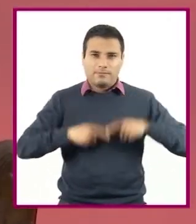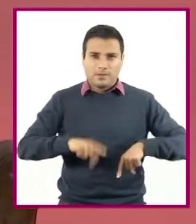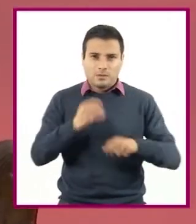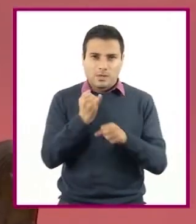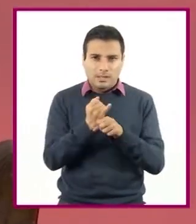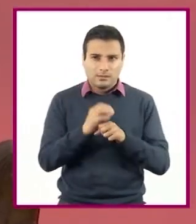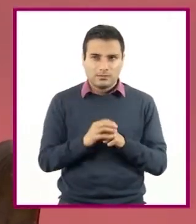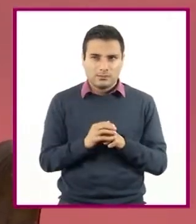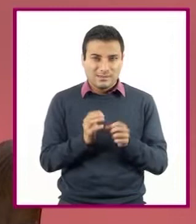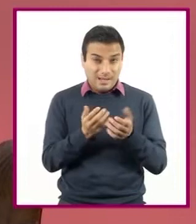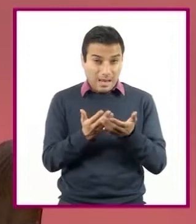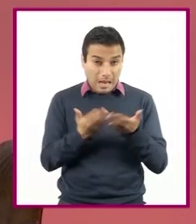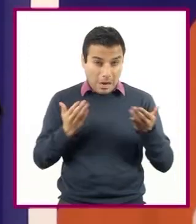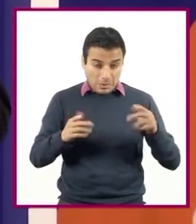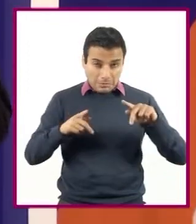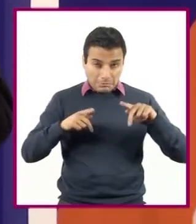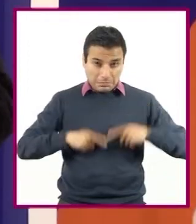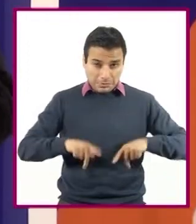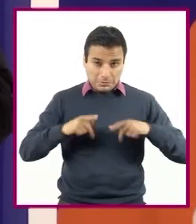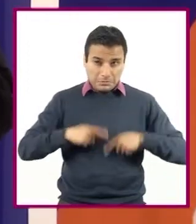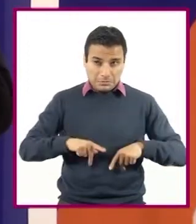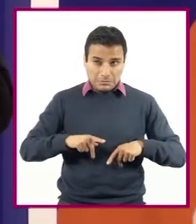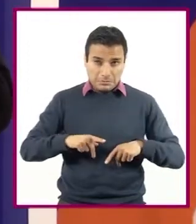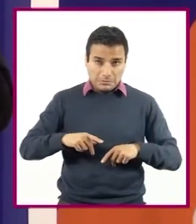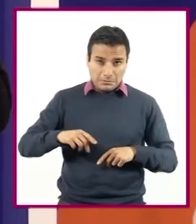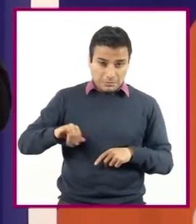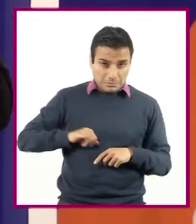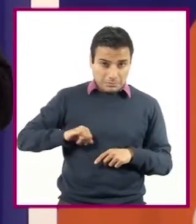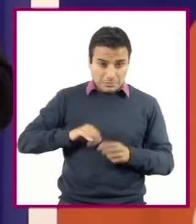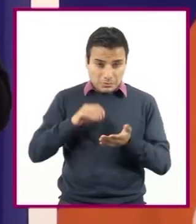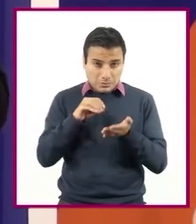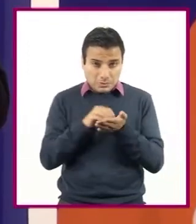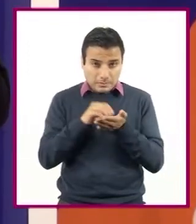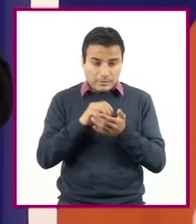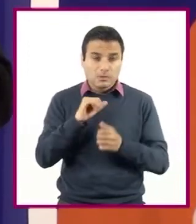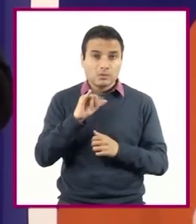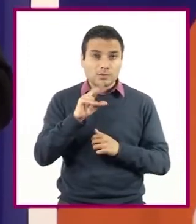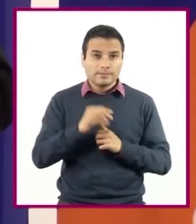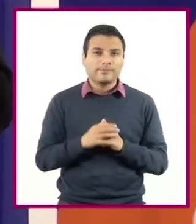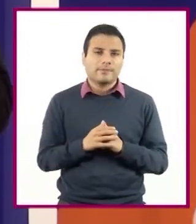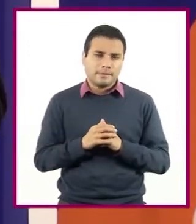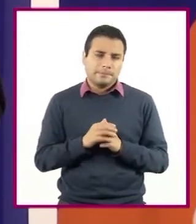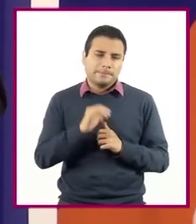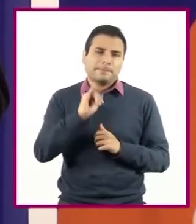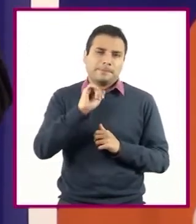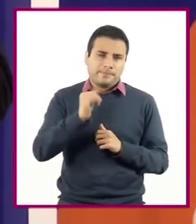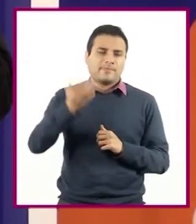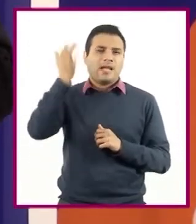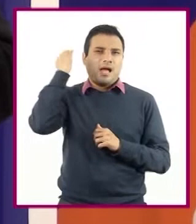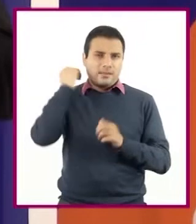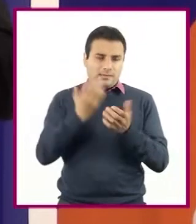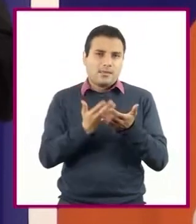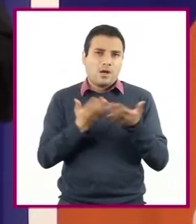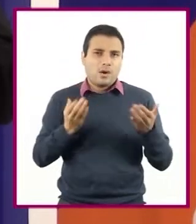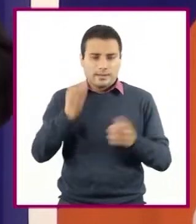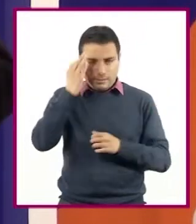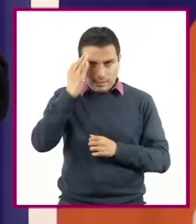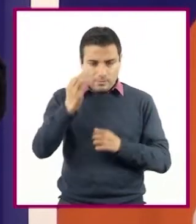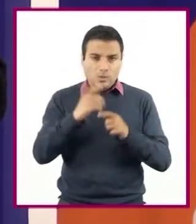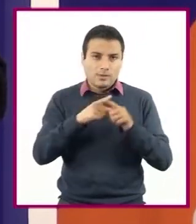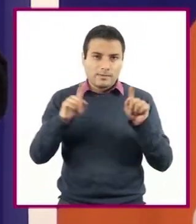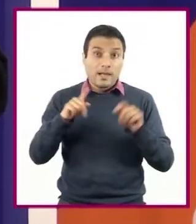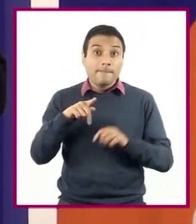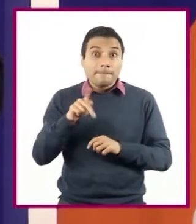pueden tener vigencia actualmente? Sí, porque a pesar de que los contextos son distintos, podemos encontrarnos con